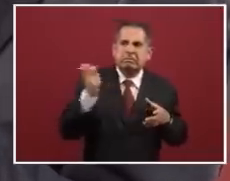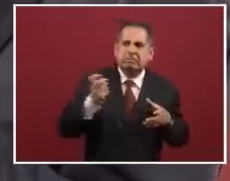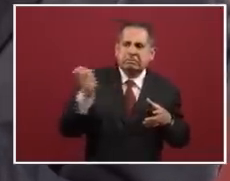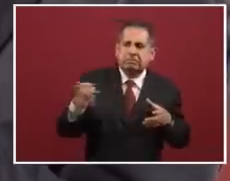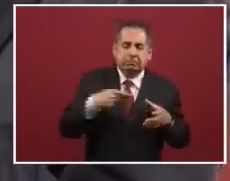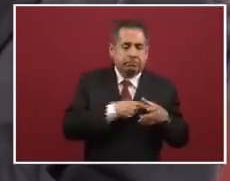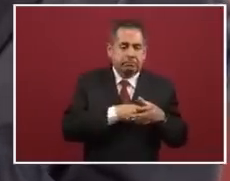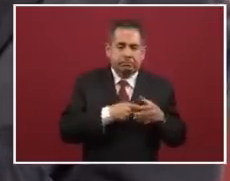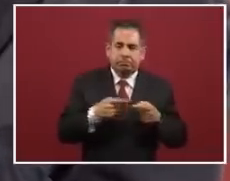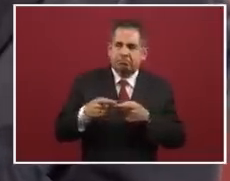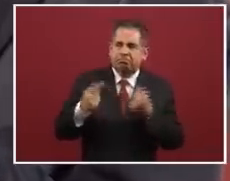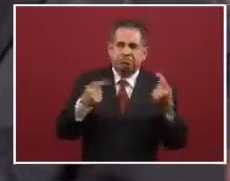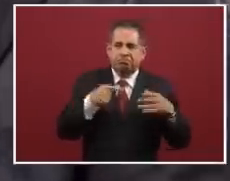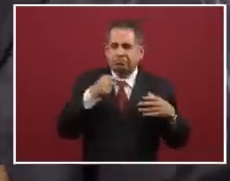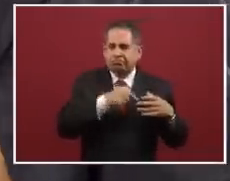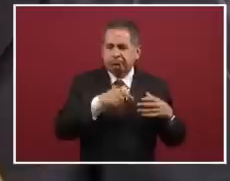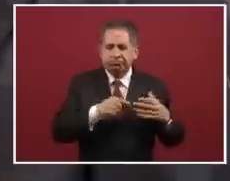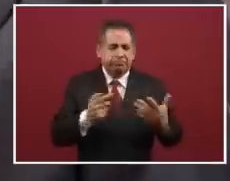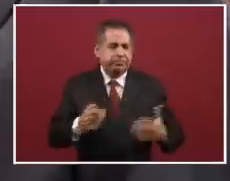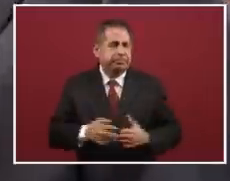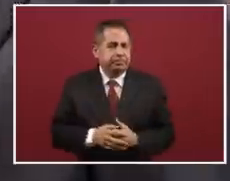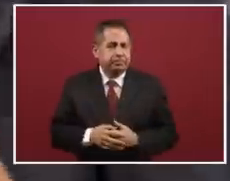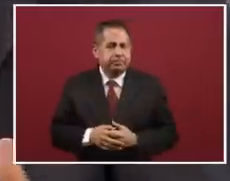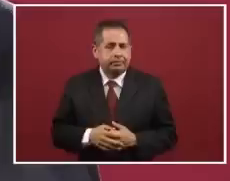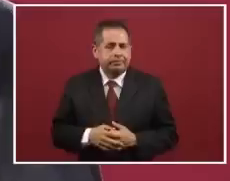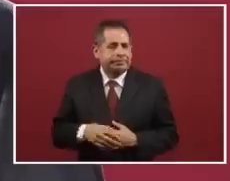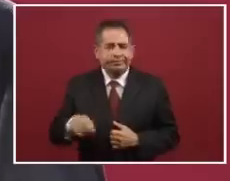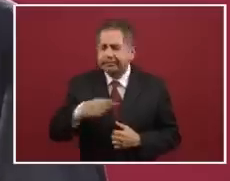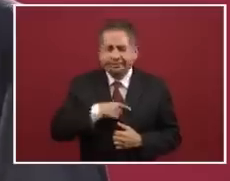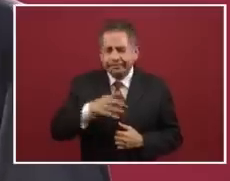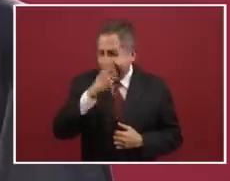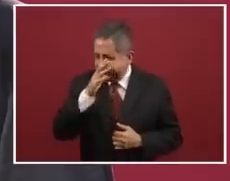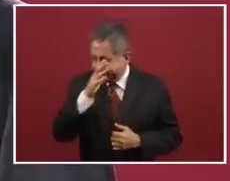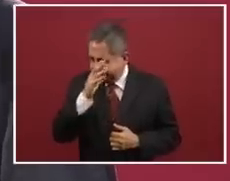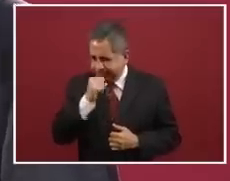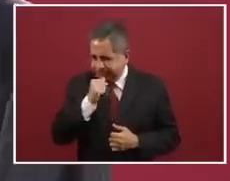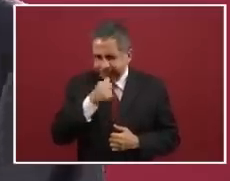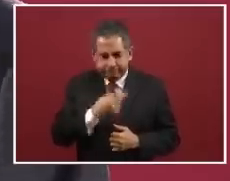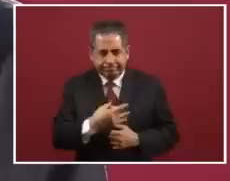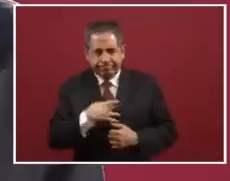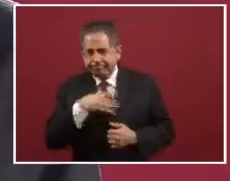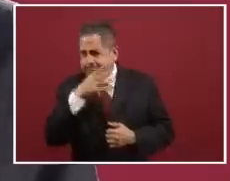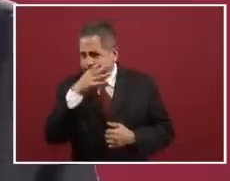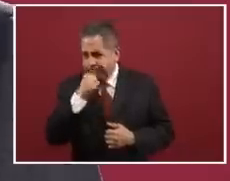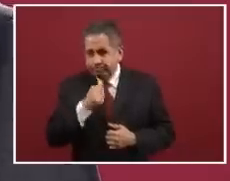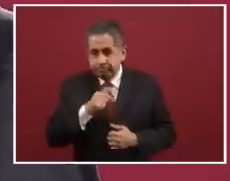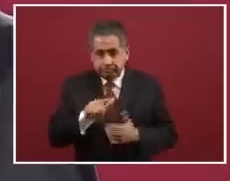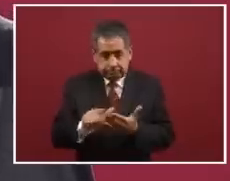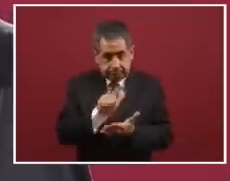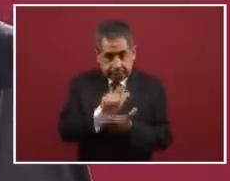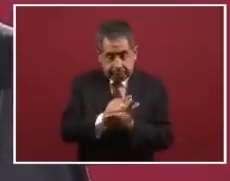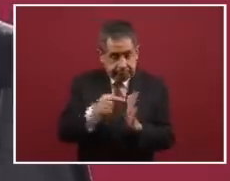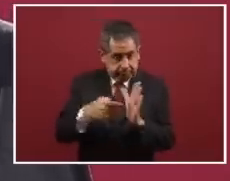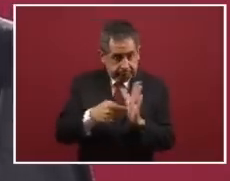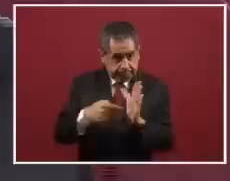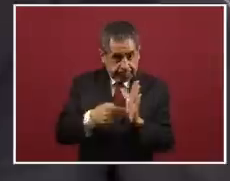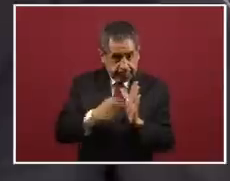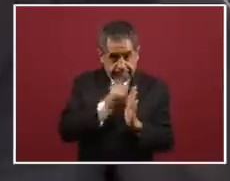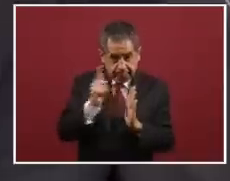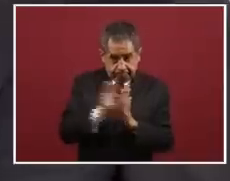de nuestros adversarios, pero no van a poder, porque legalmente